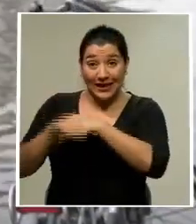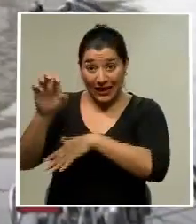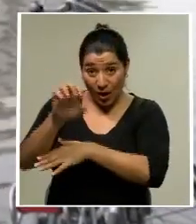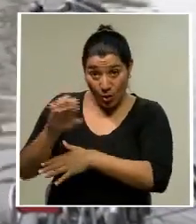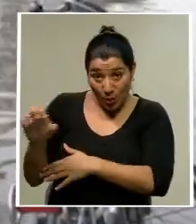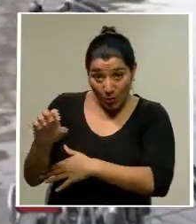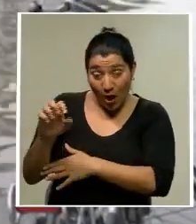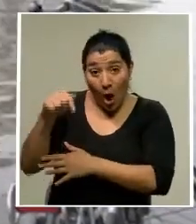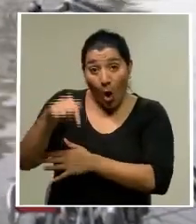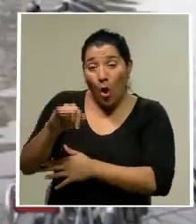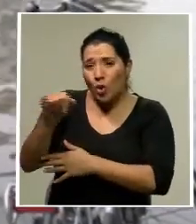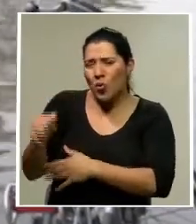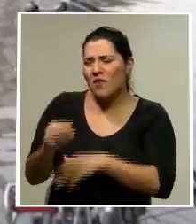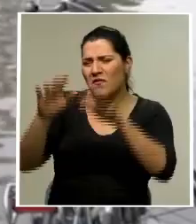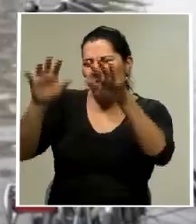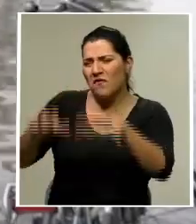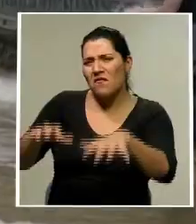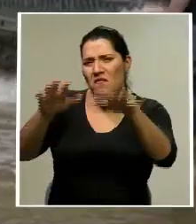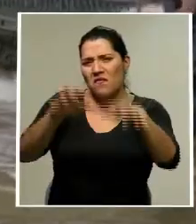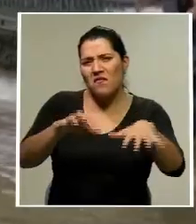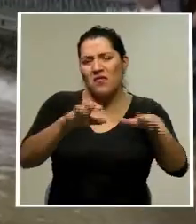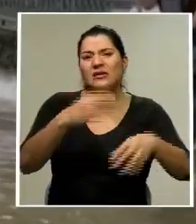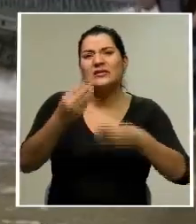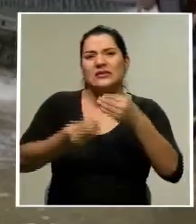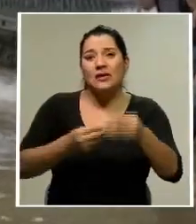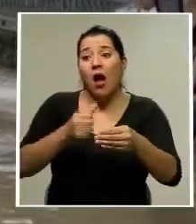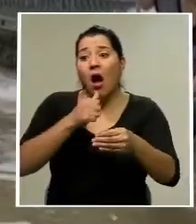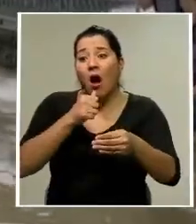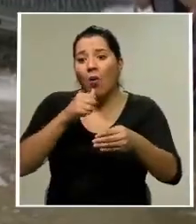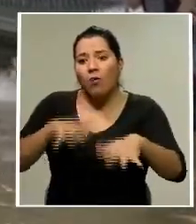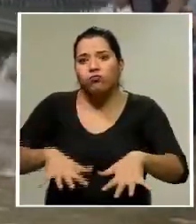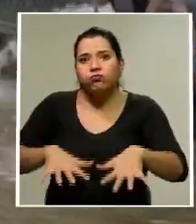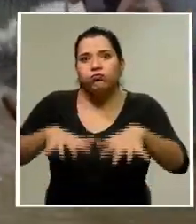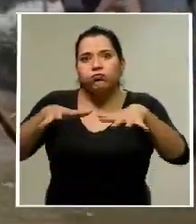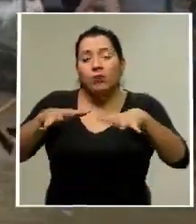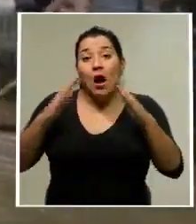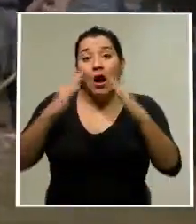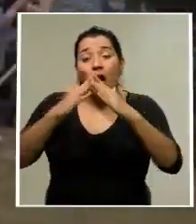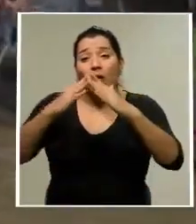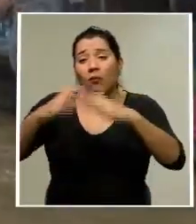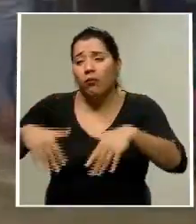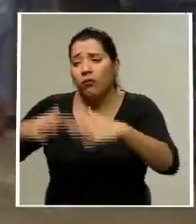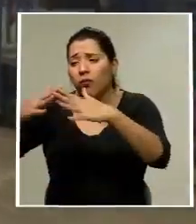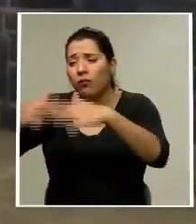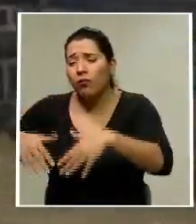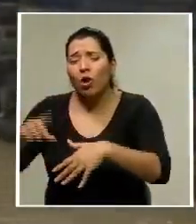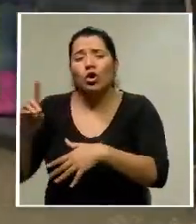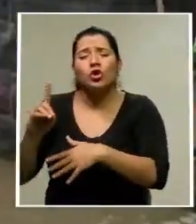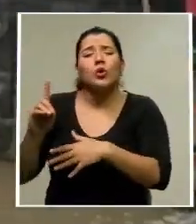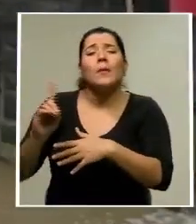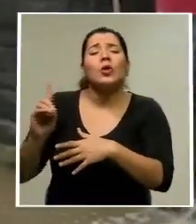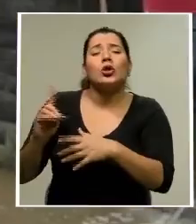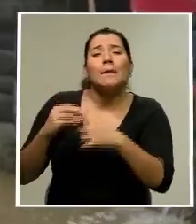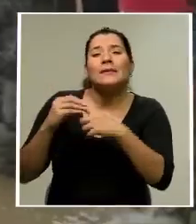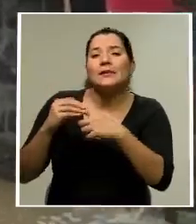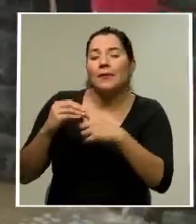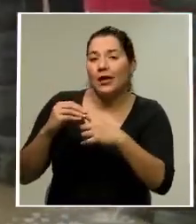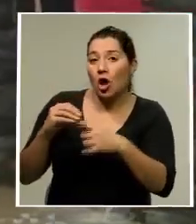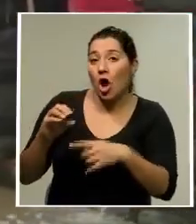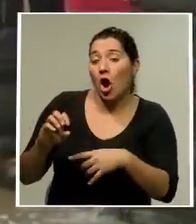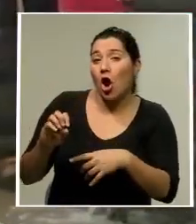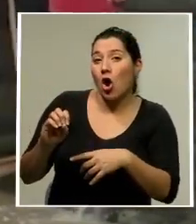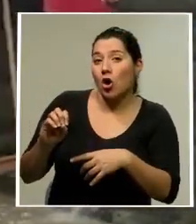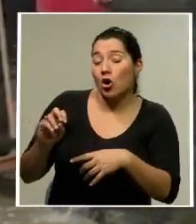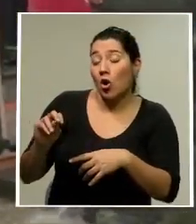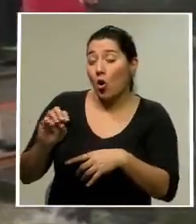el jueves la región provocaron inundaciones y derrumbes de casas, especialmente en el oeste del país, donde los estados